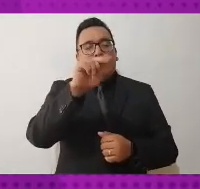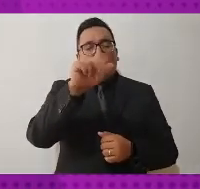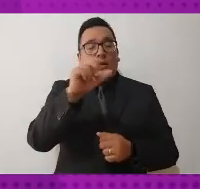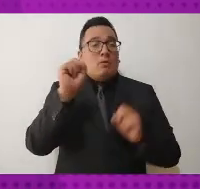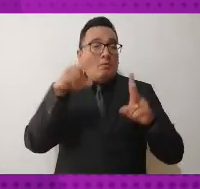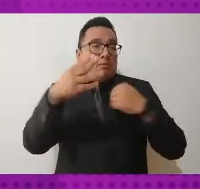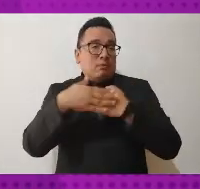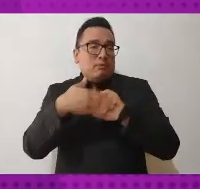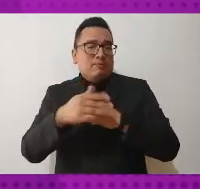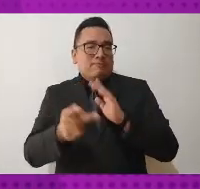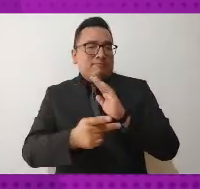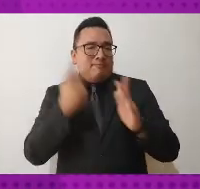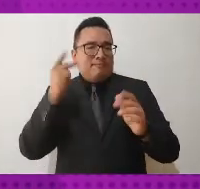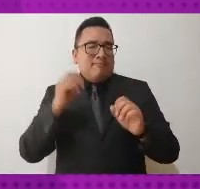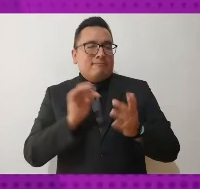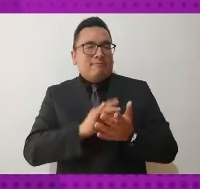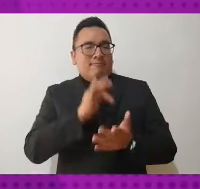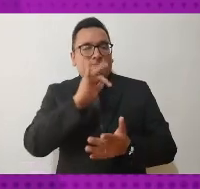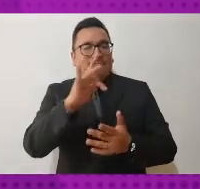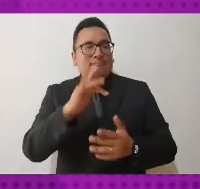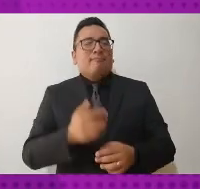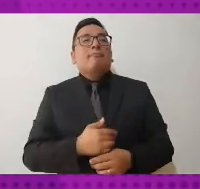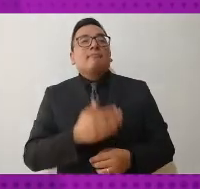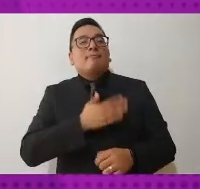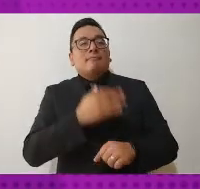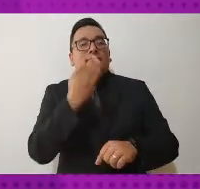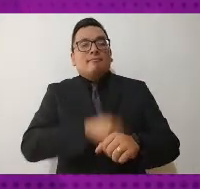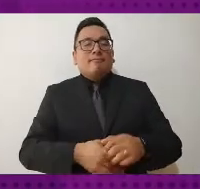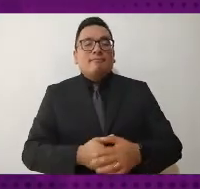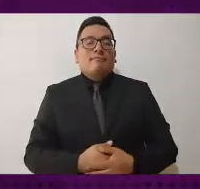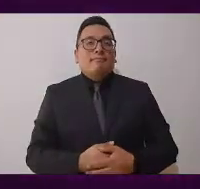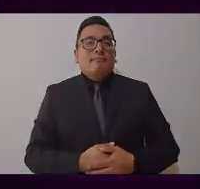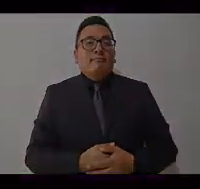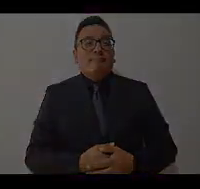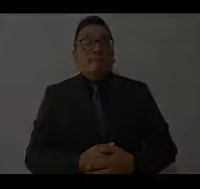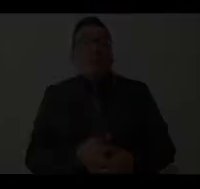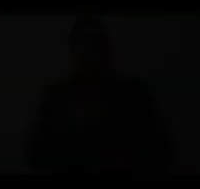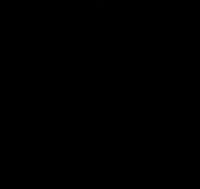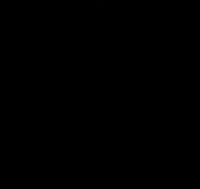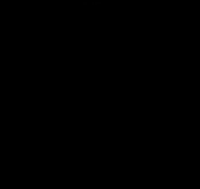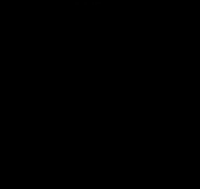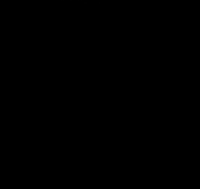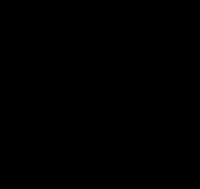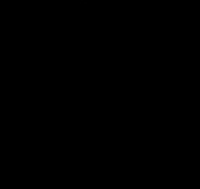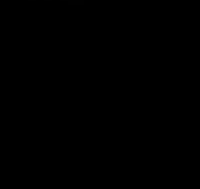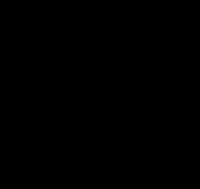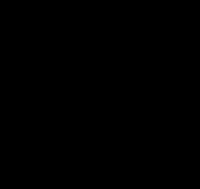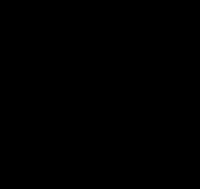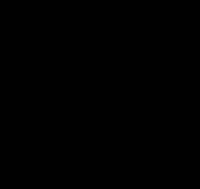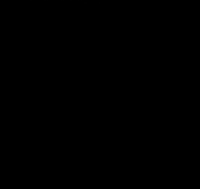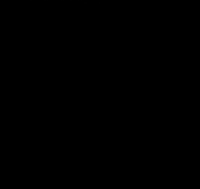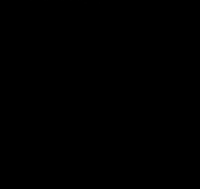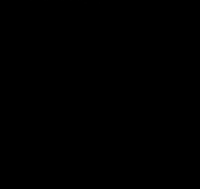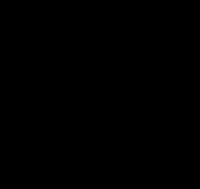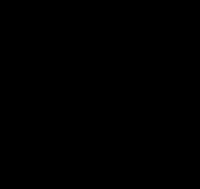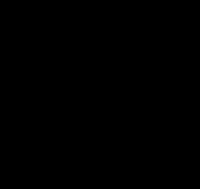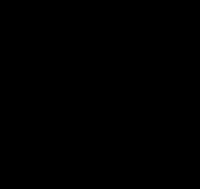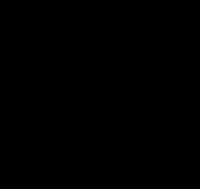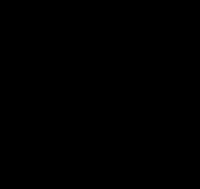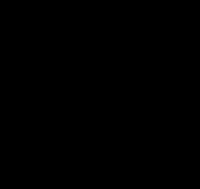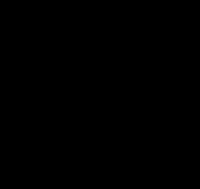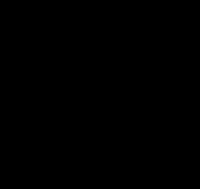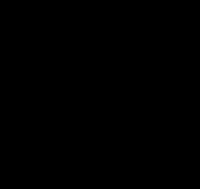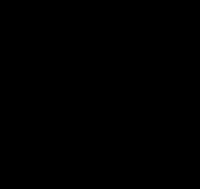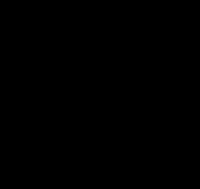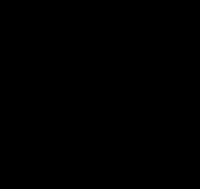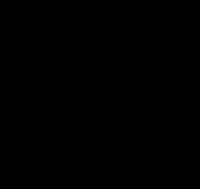nos vemos en una siguiente emisión Muchas gracias y que tengan una excelente tarde y bueno fue todo Muchísimas gracias por haber estado aquí con nosotros en